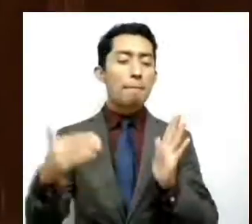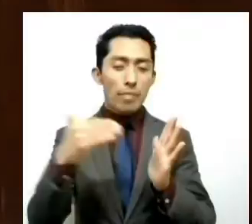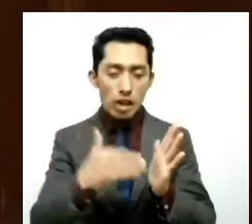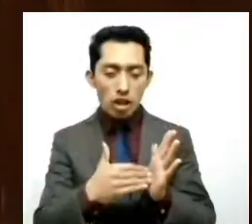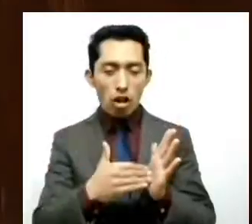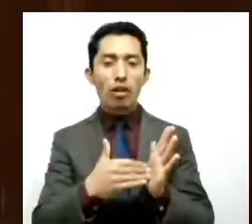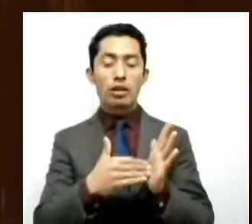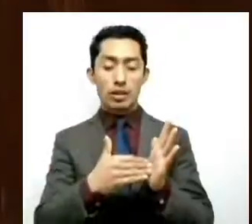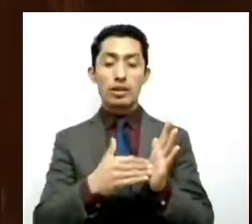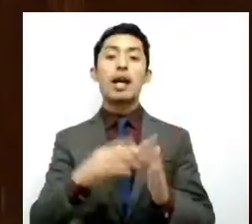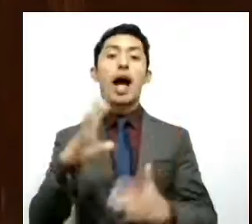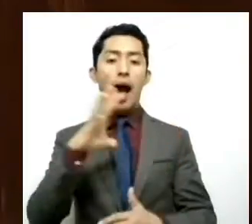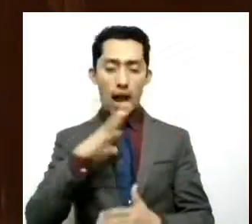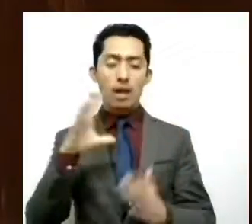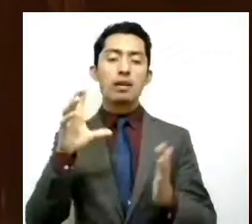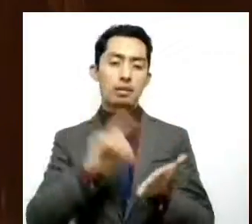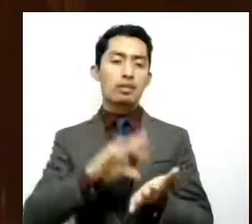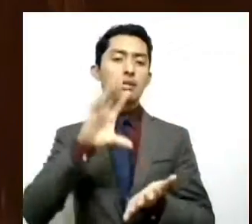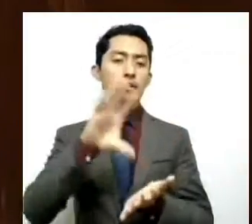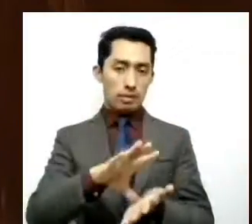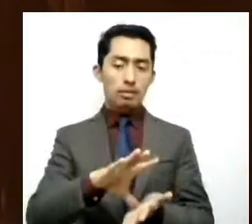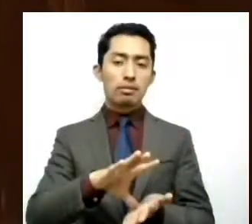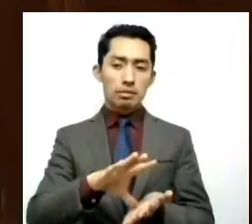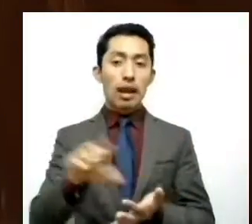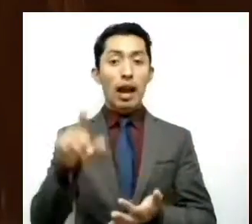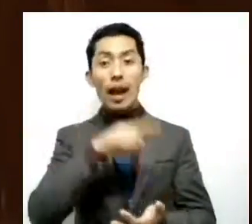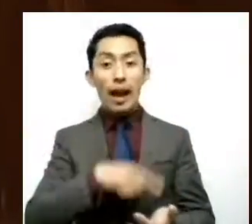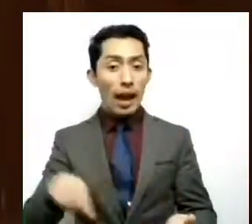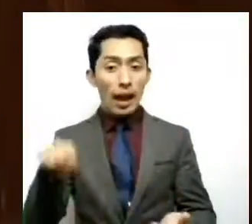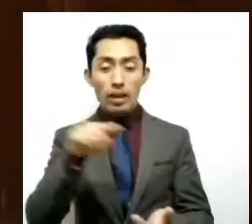alguna discapacidad, que representan el